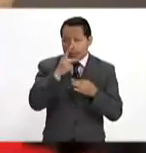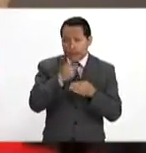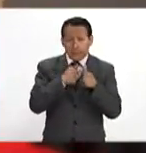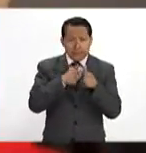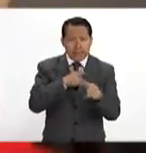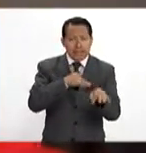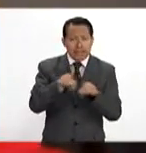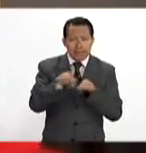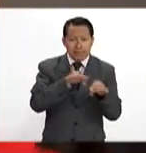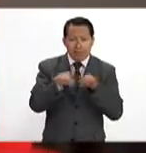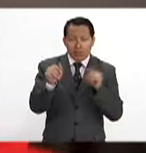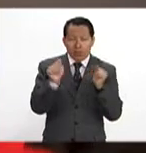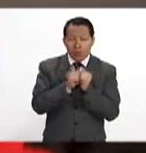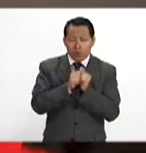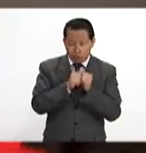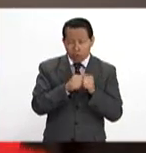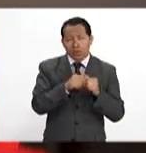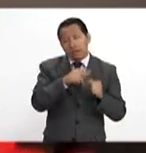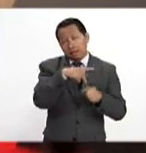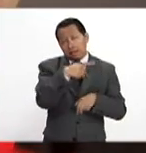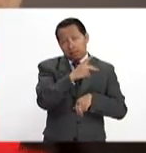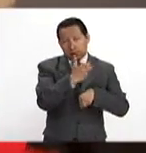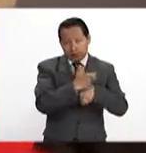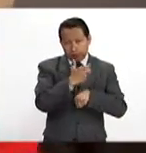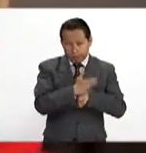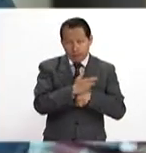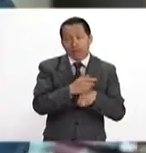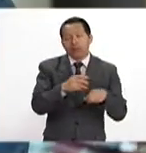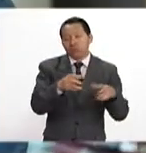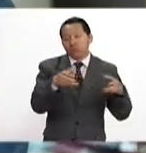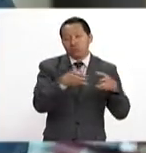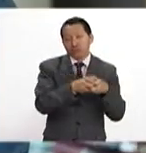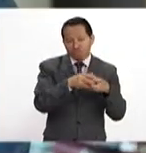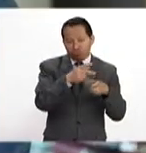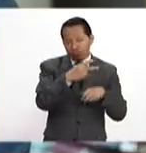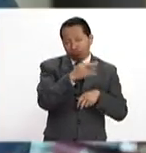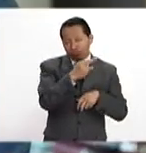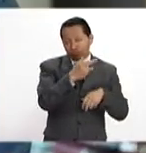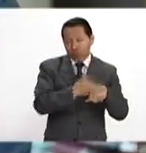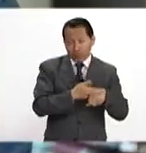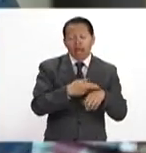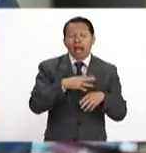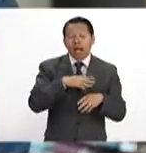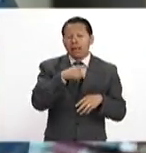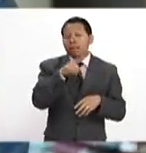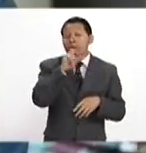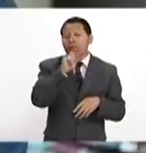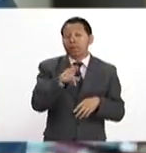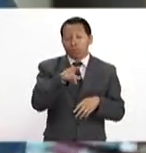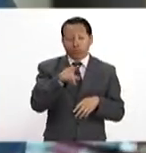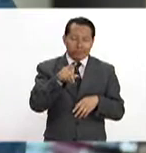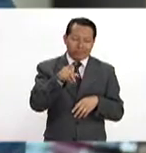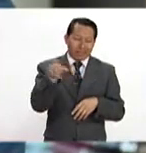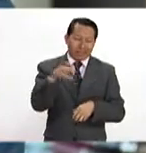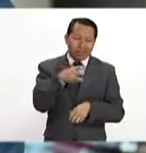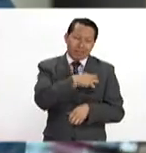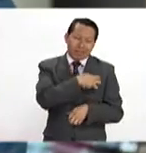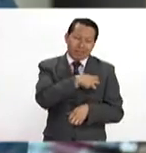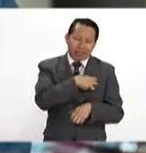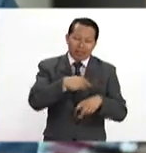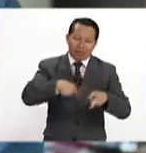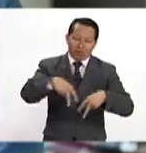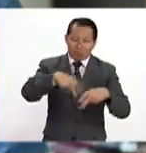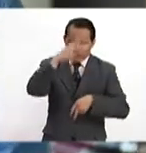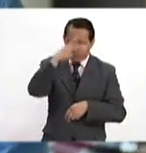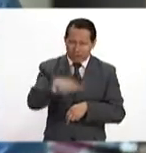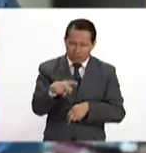trabajando coordinadamente con el Departamento del Tesoro de Estados Unidos. El capitán de la selección nacional dio una conferencia de medios en